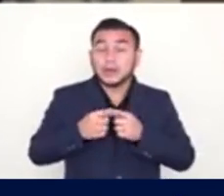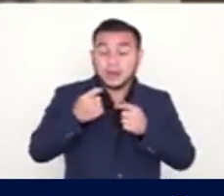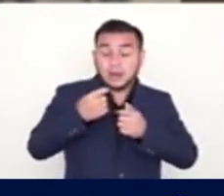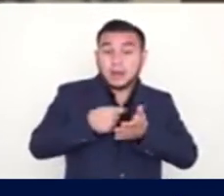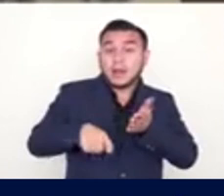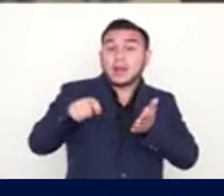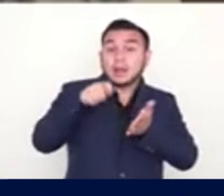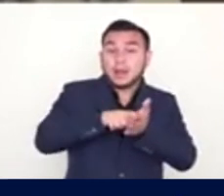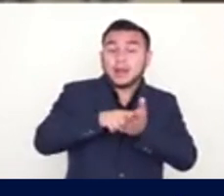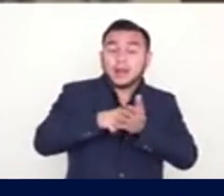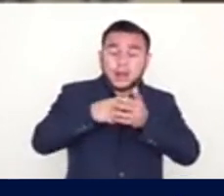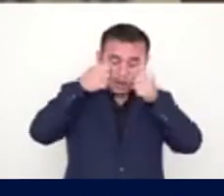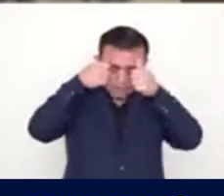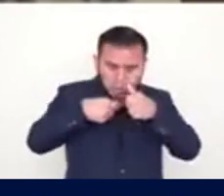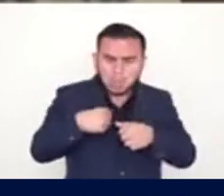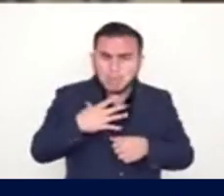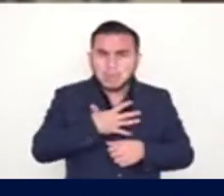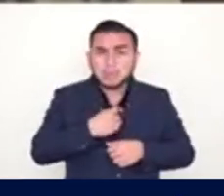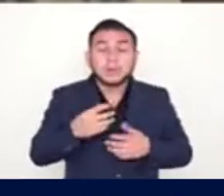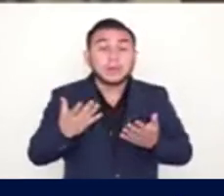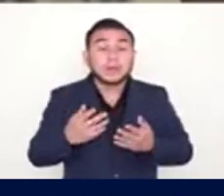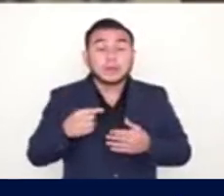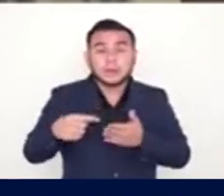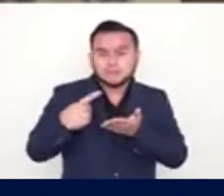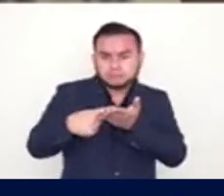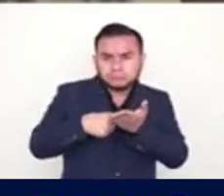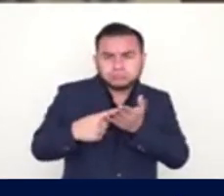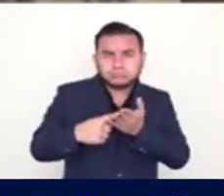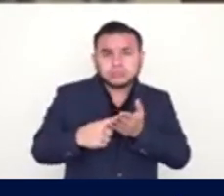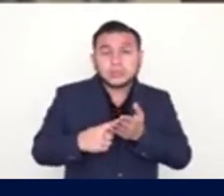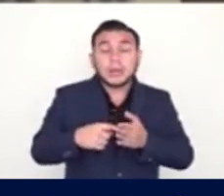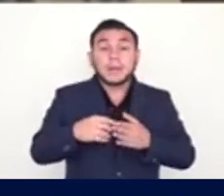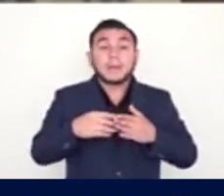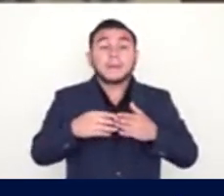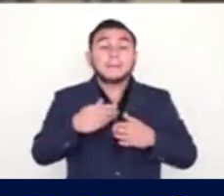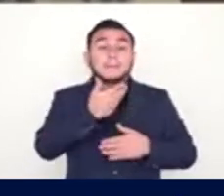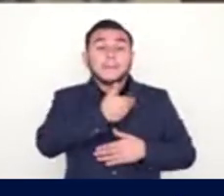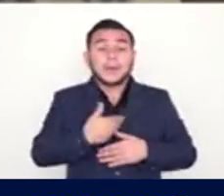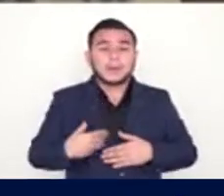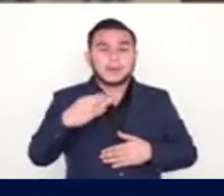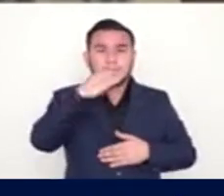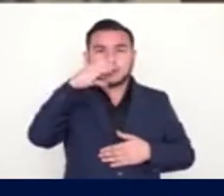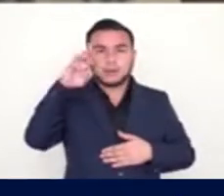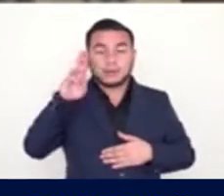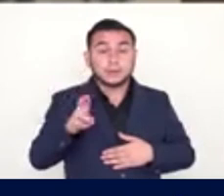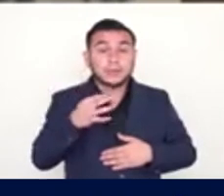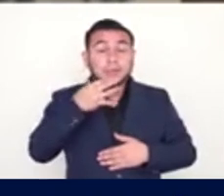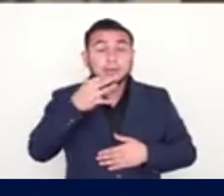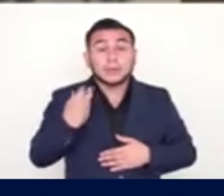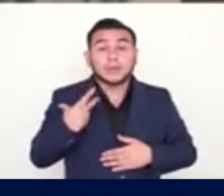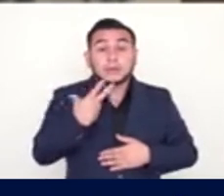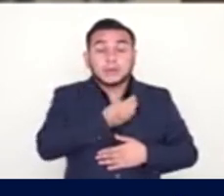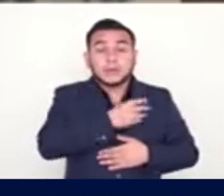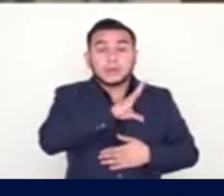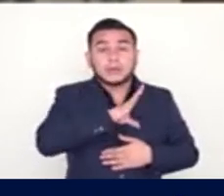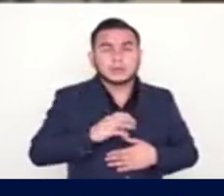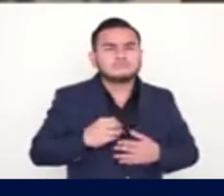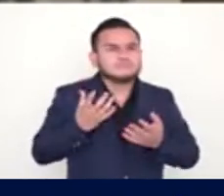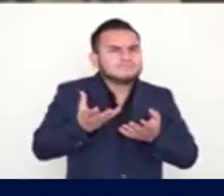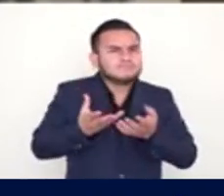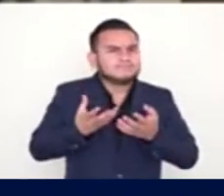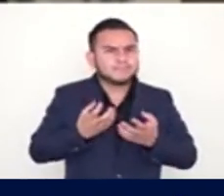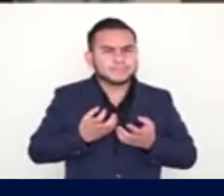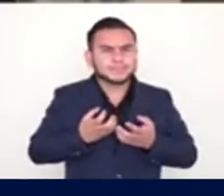hecho, tengo una conversación con el presidente de Costa Rica para hablar al respecto. Pero nosotros como El Salvador